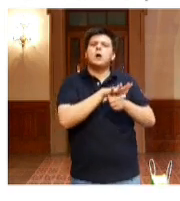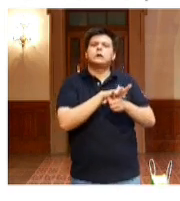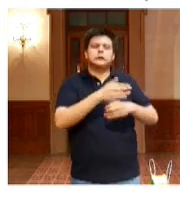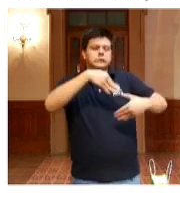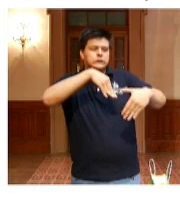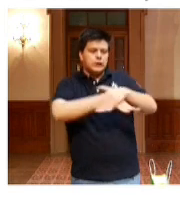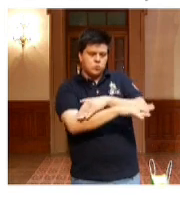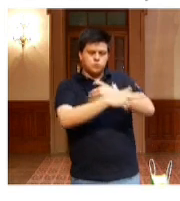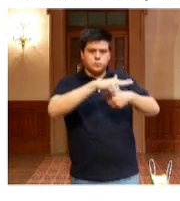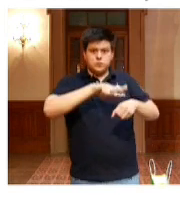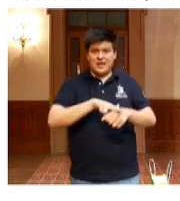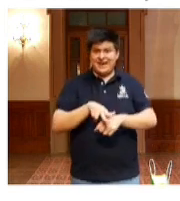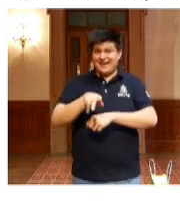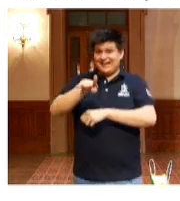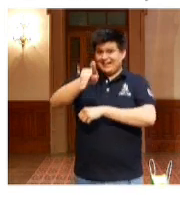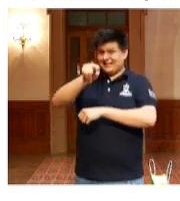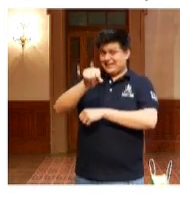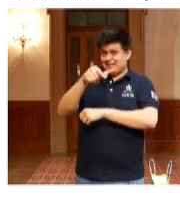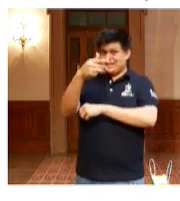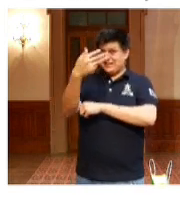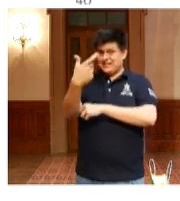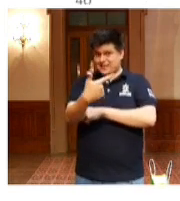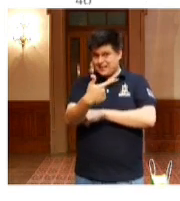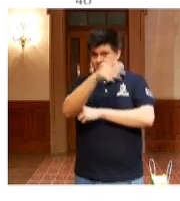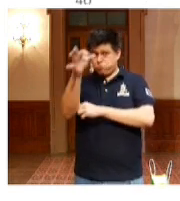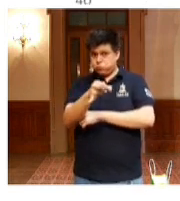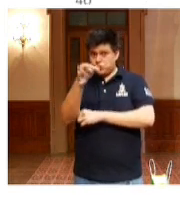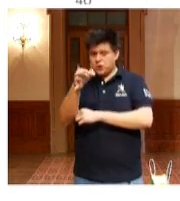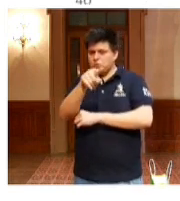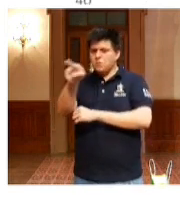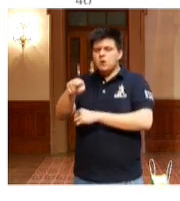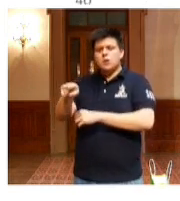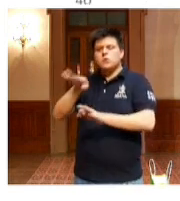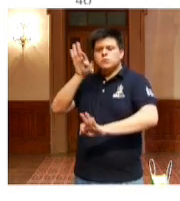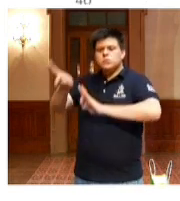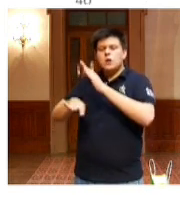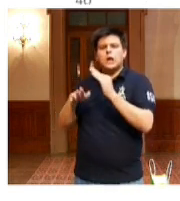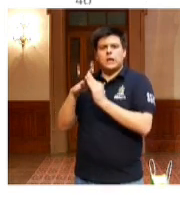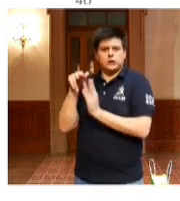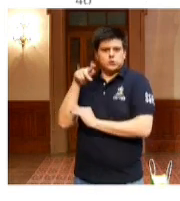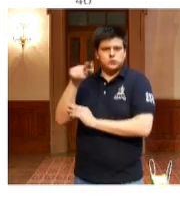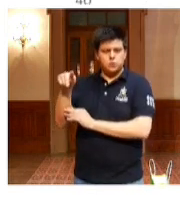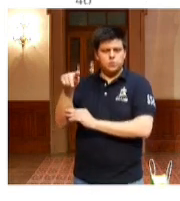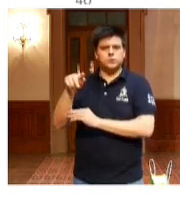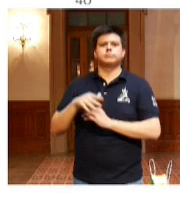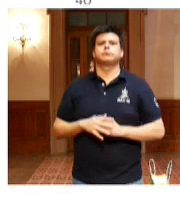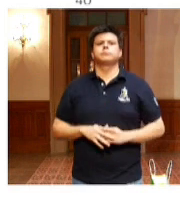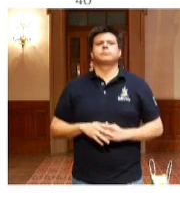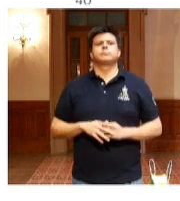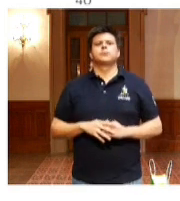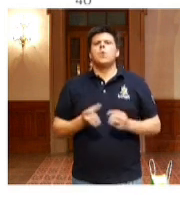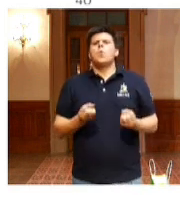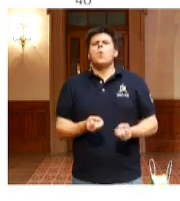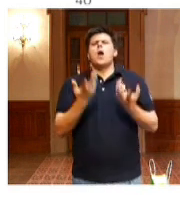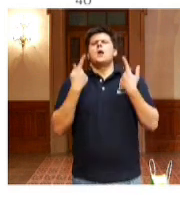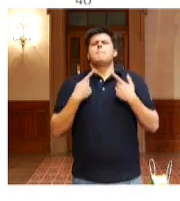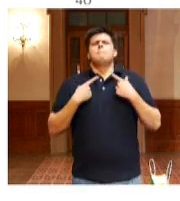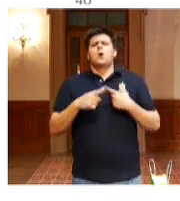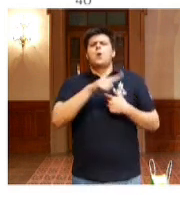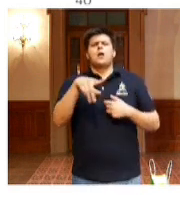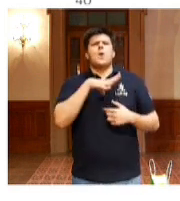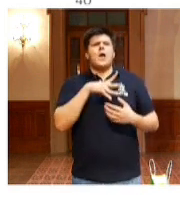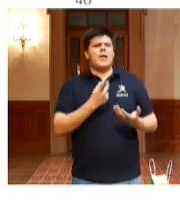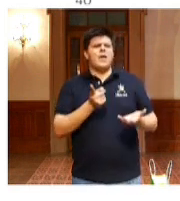hospitalario y el 77 por ciento es ambulatorio el número de pacientes que